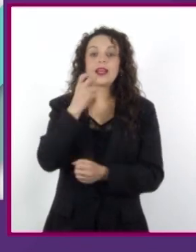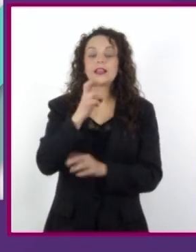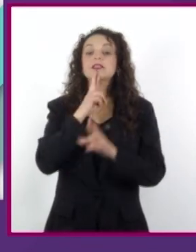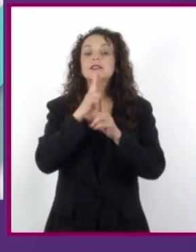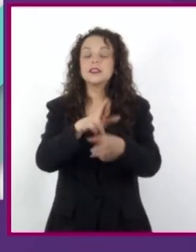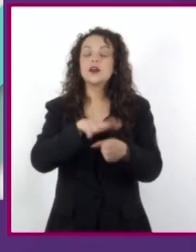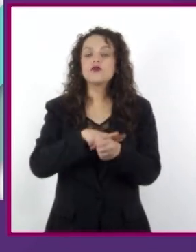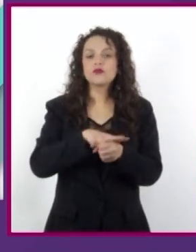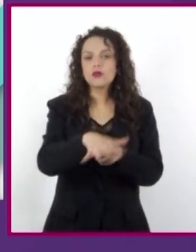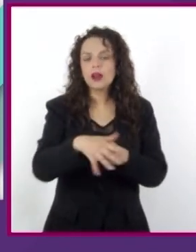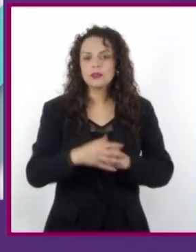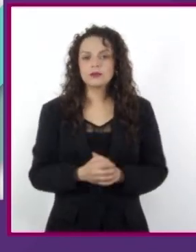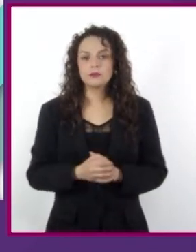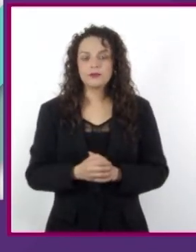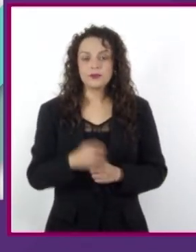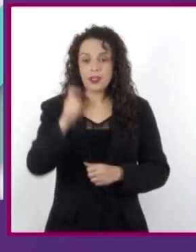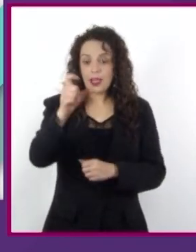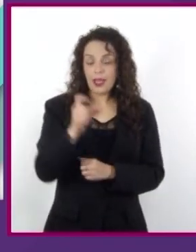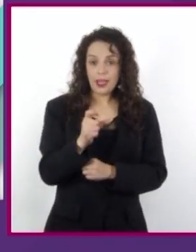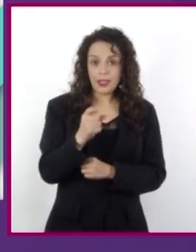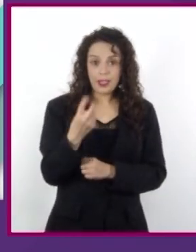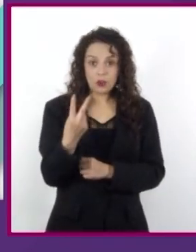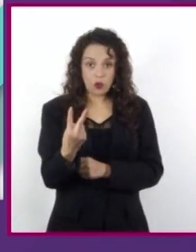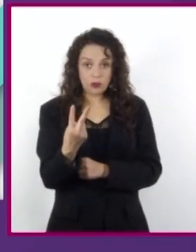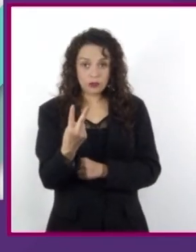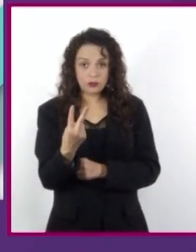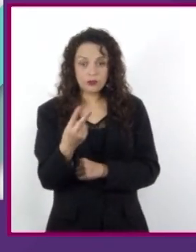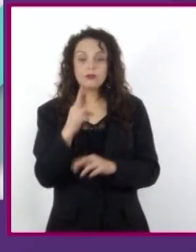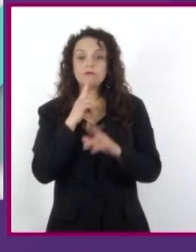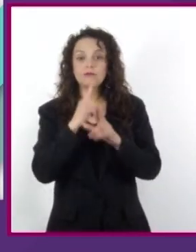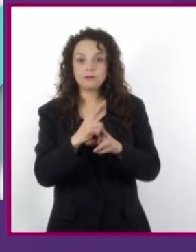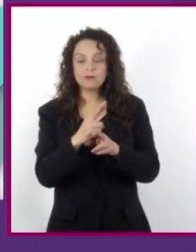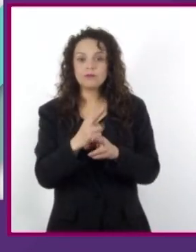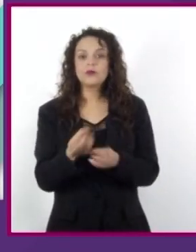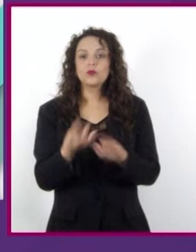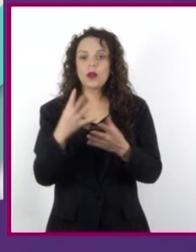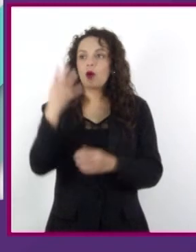resultado que x2 es igual a 4/3.